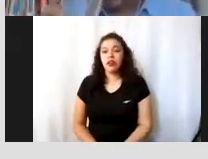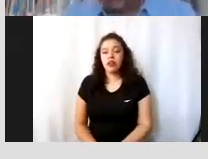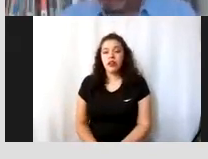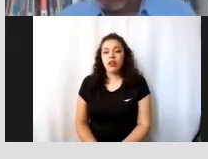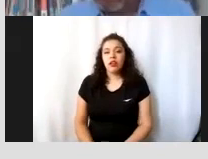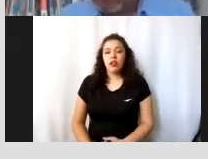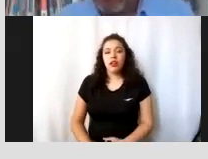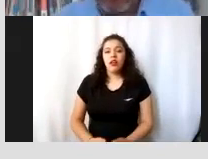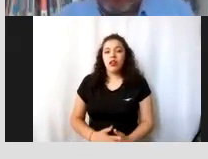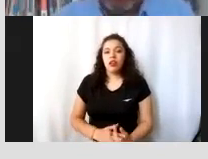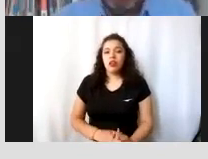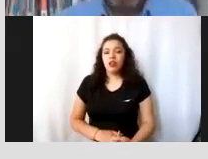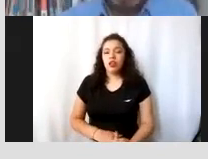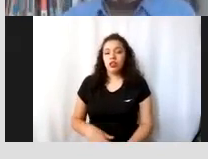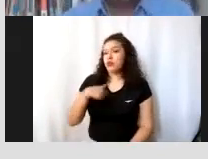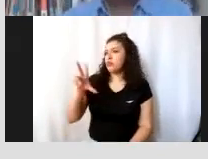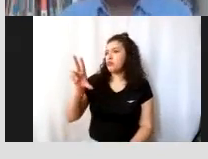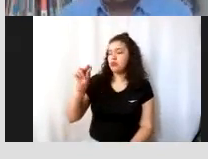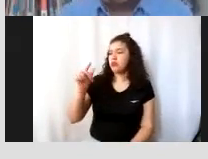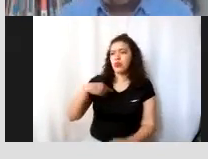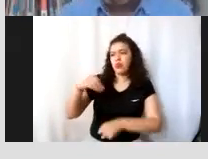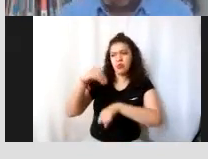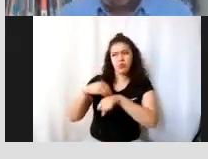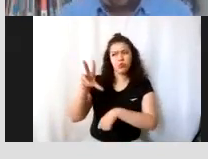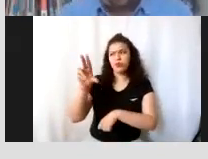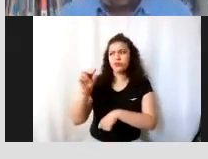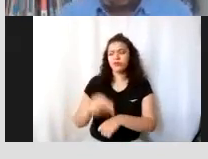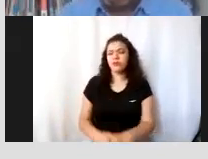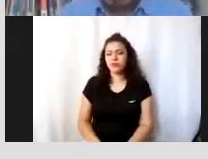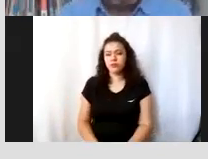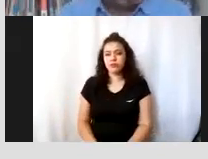En mi caso tampoco, no lo hice. Ok.